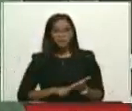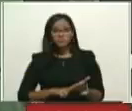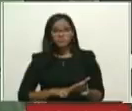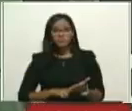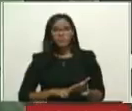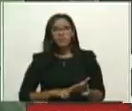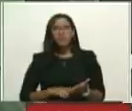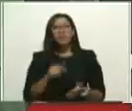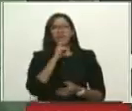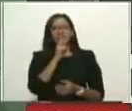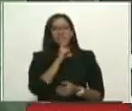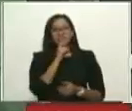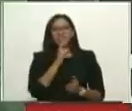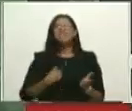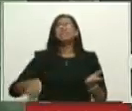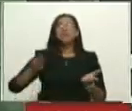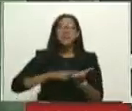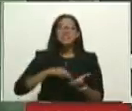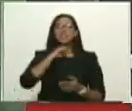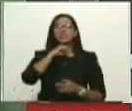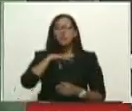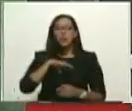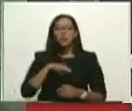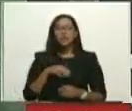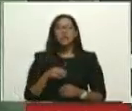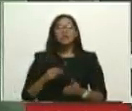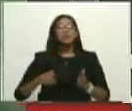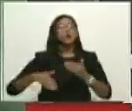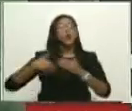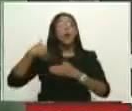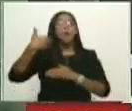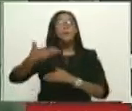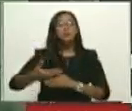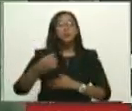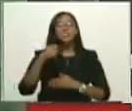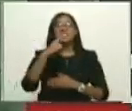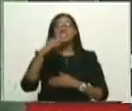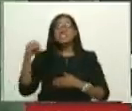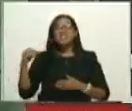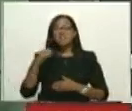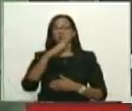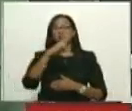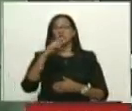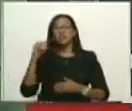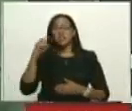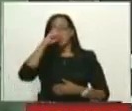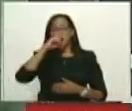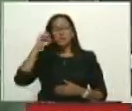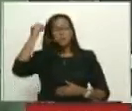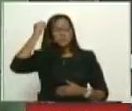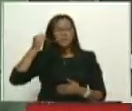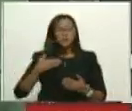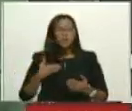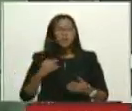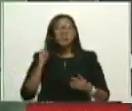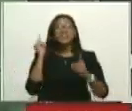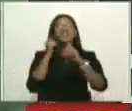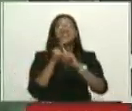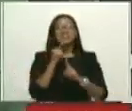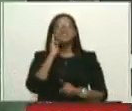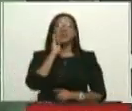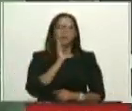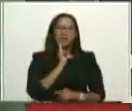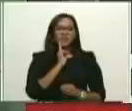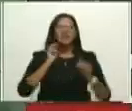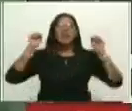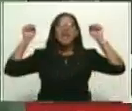¿verdad? Es difícil que se repita en la historia de los próximos 100, 200 años, creo yo. Desde Bolívar, este